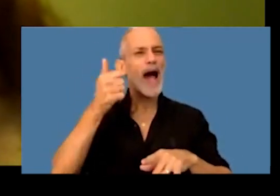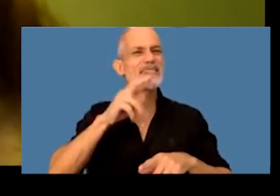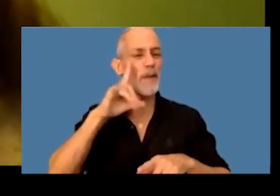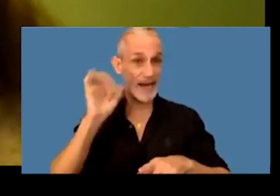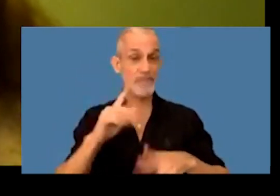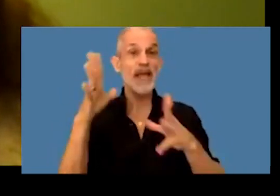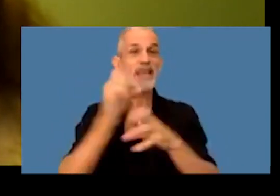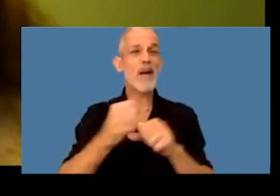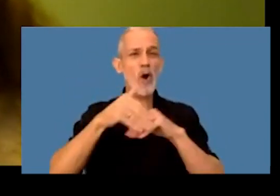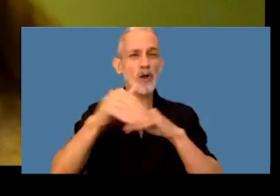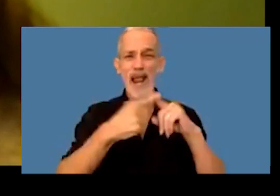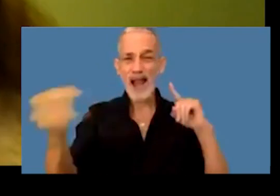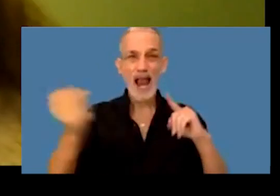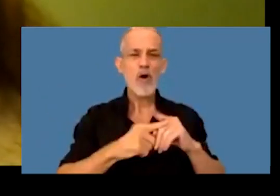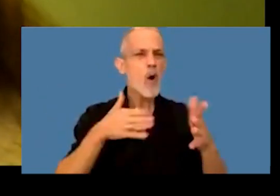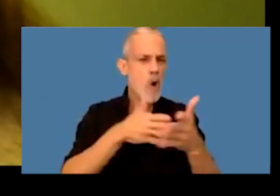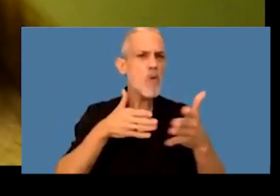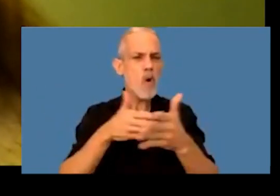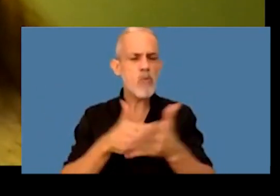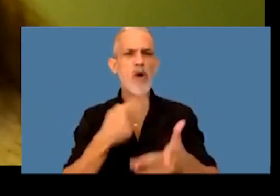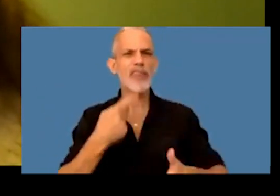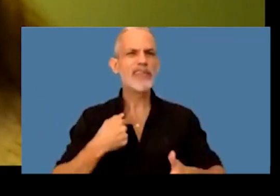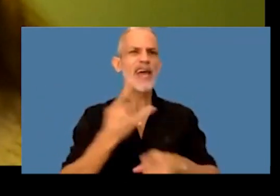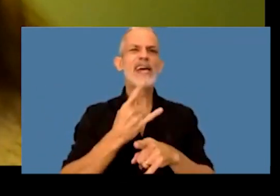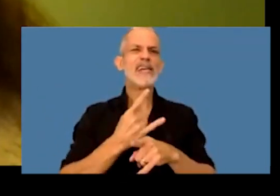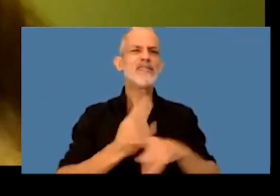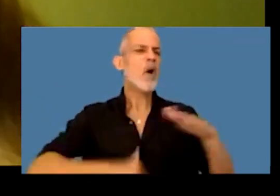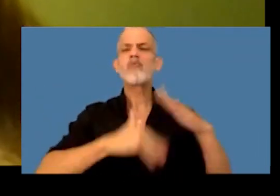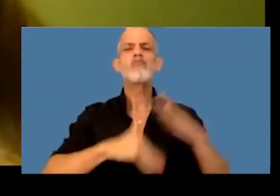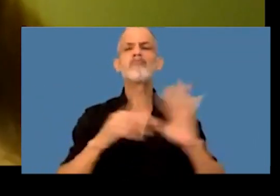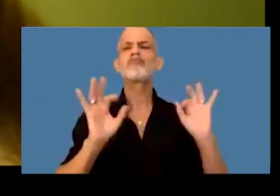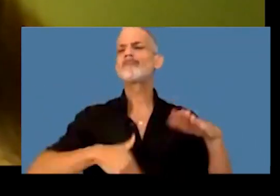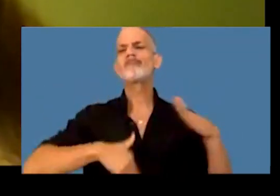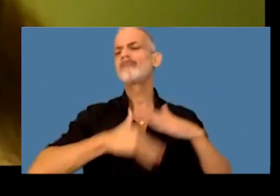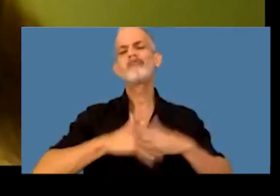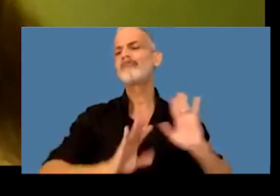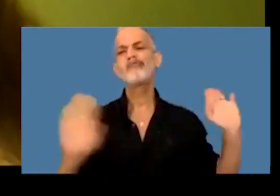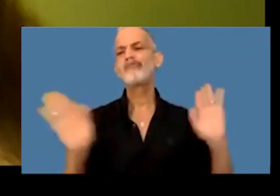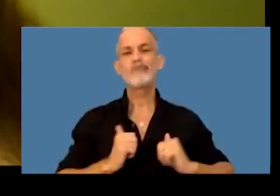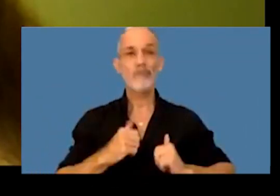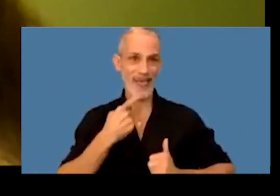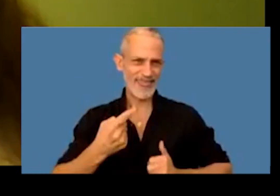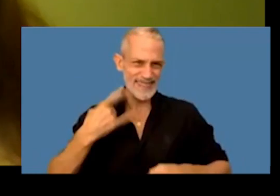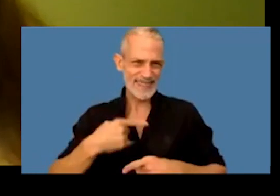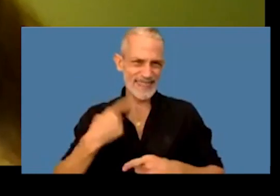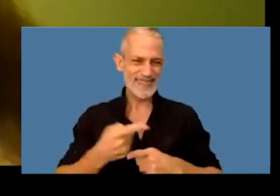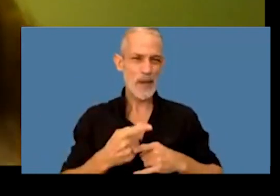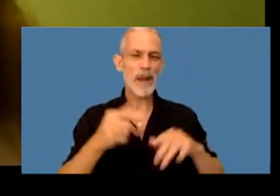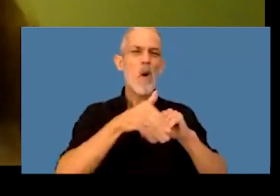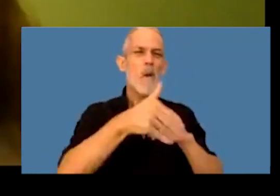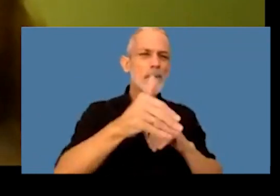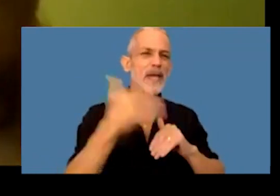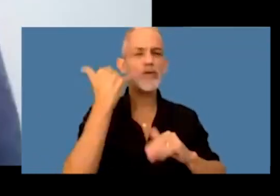distancia nos ponen trabas y dicen que siempre están los cupos de discapacitados por unidad supongo que